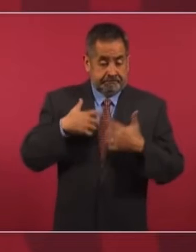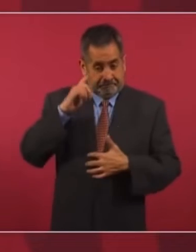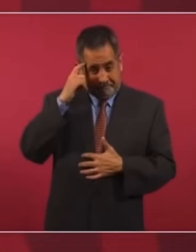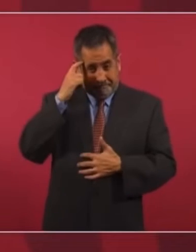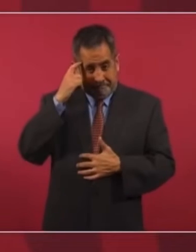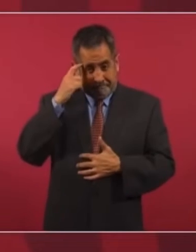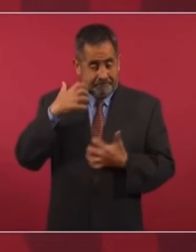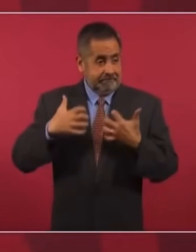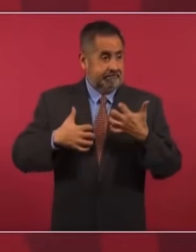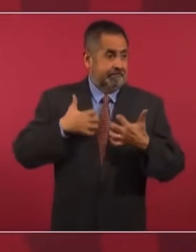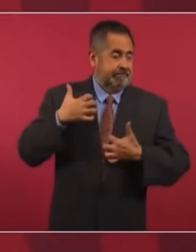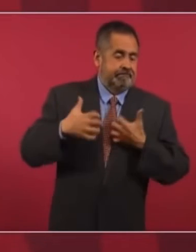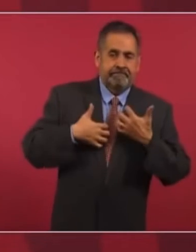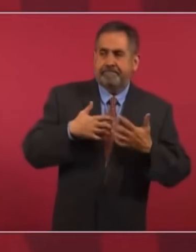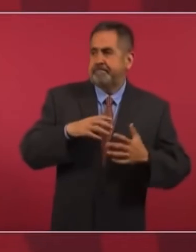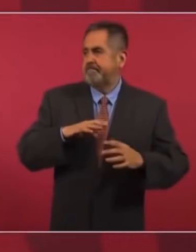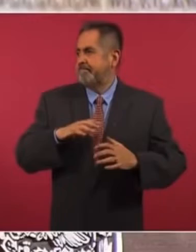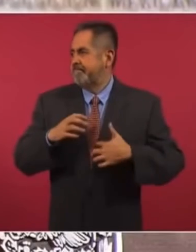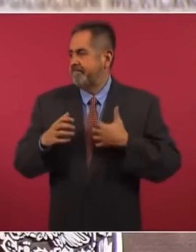cuando uno anda